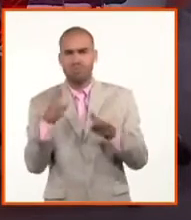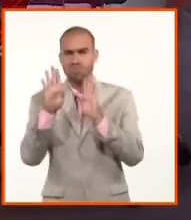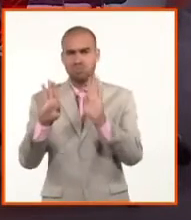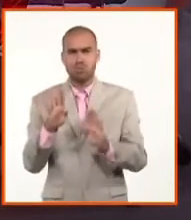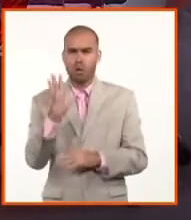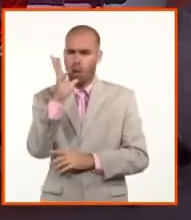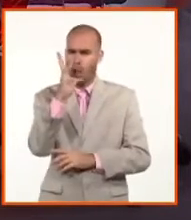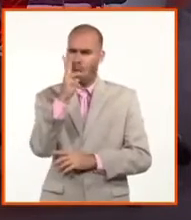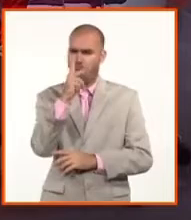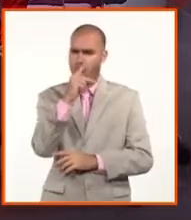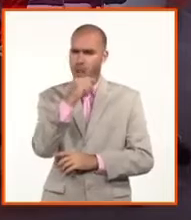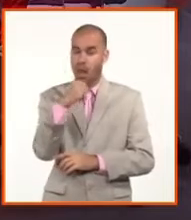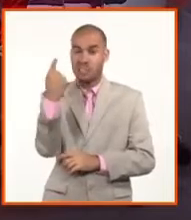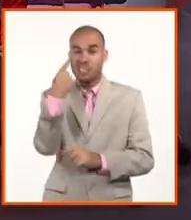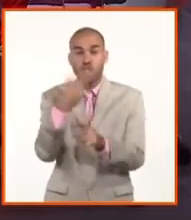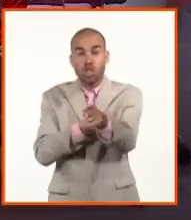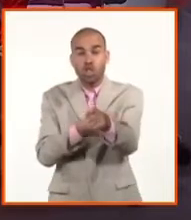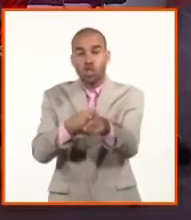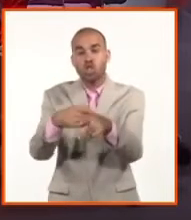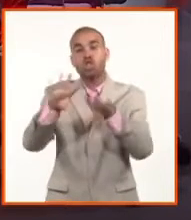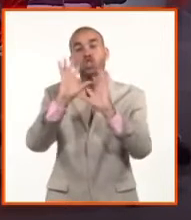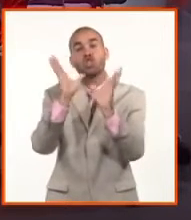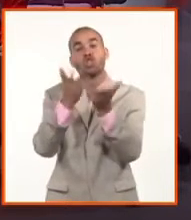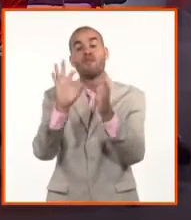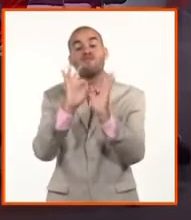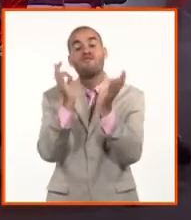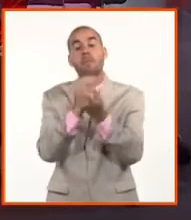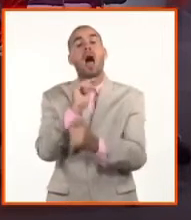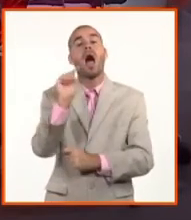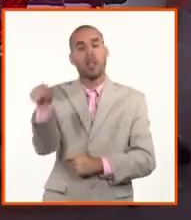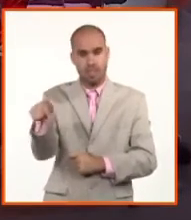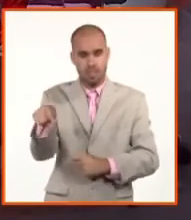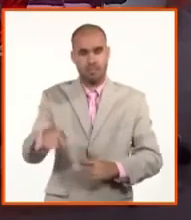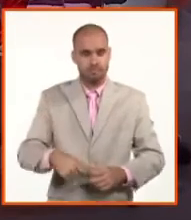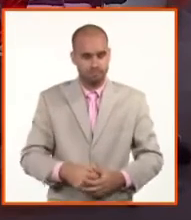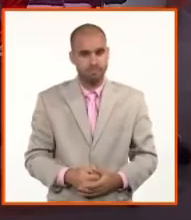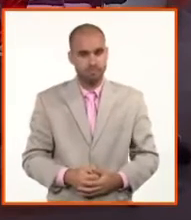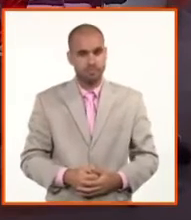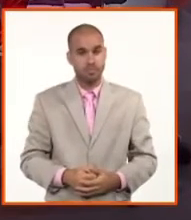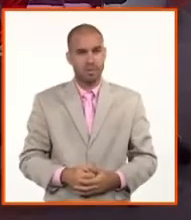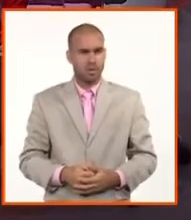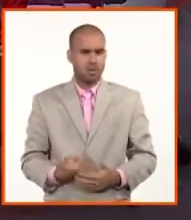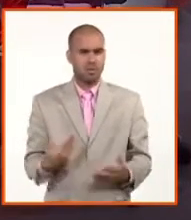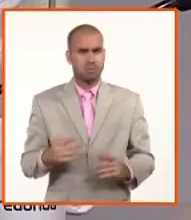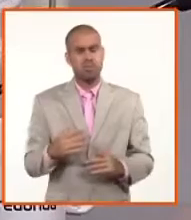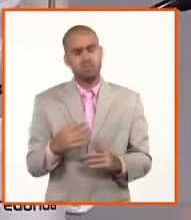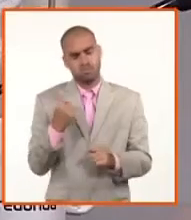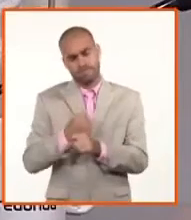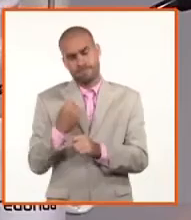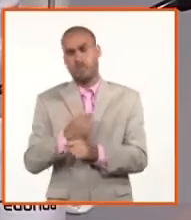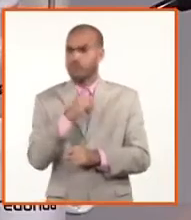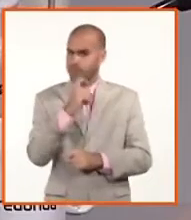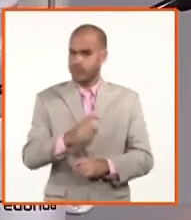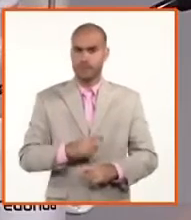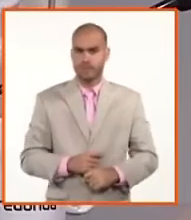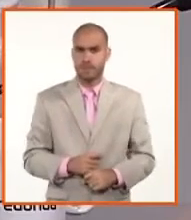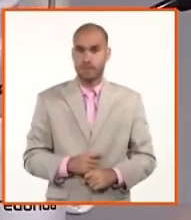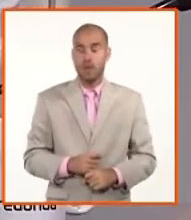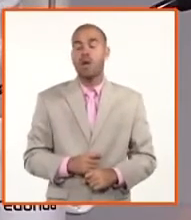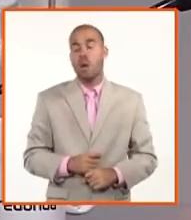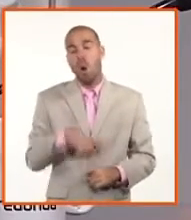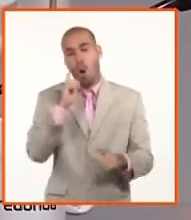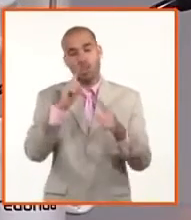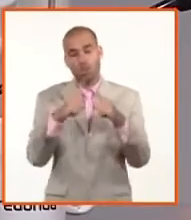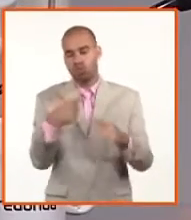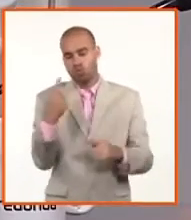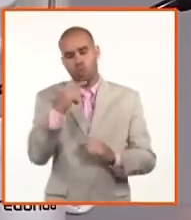está la historia de esa familia, que es nuestra familia. Entonces son muchos los retos, para parecernos cada vez